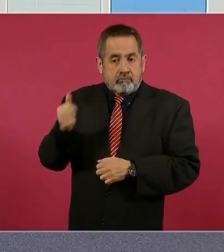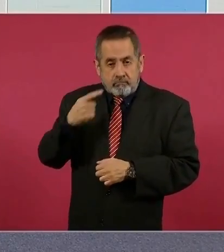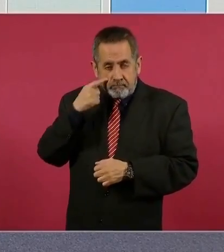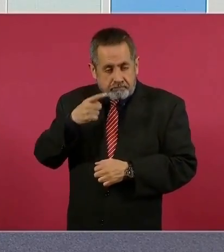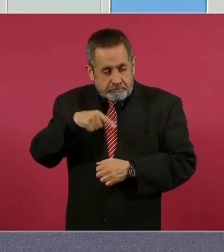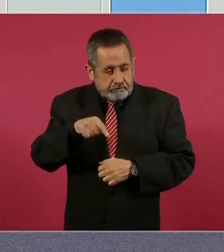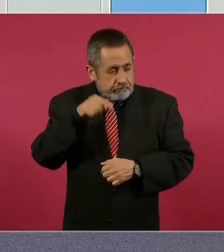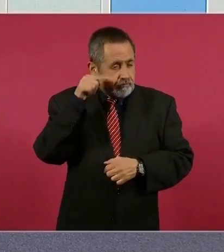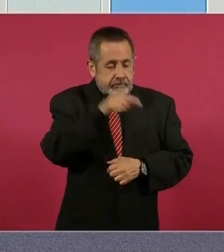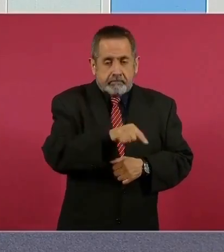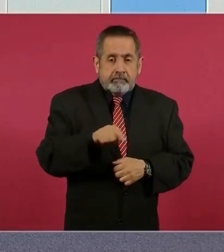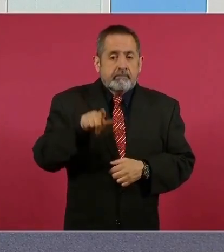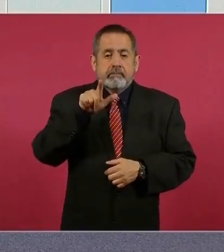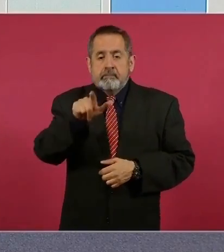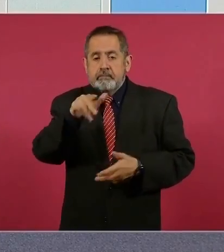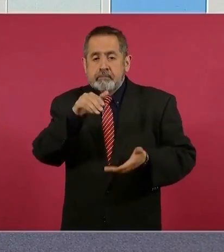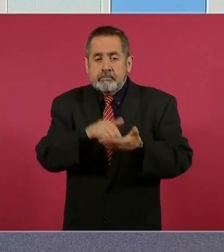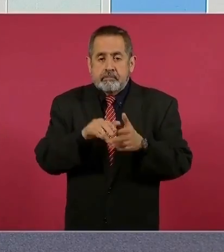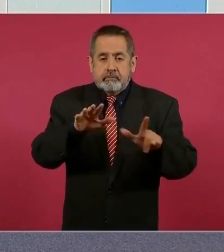a